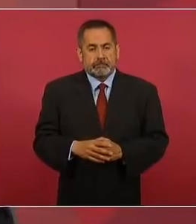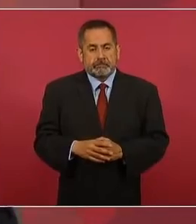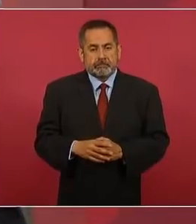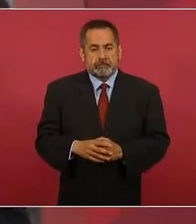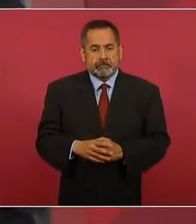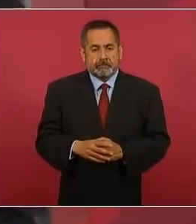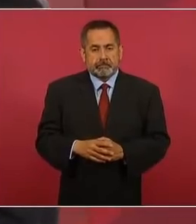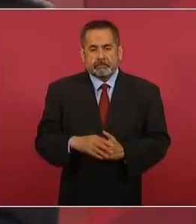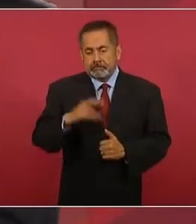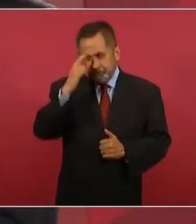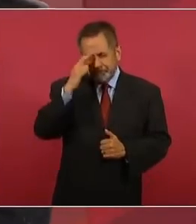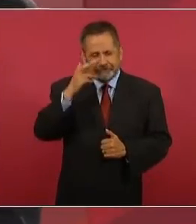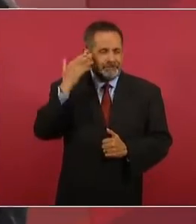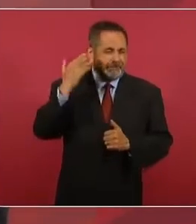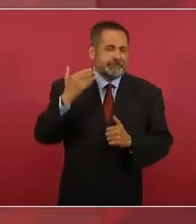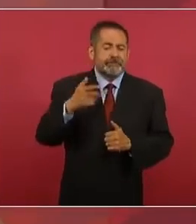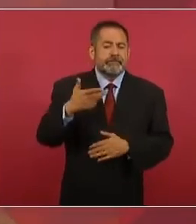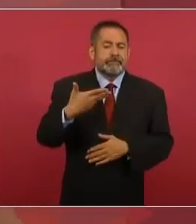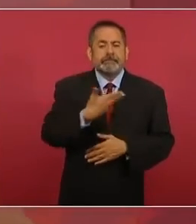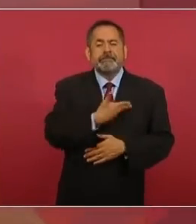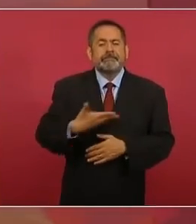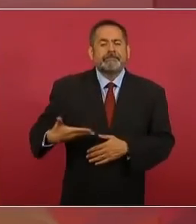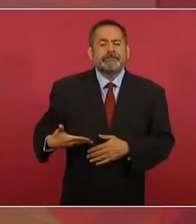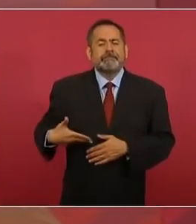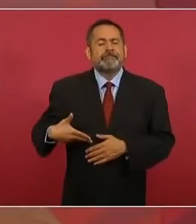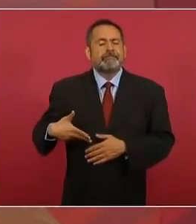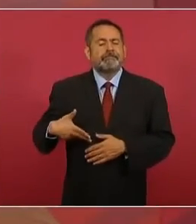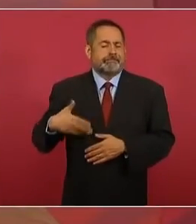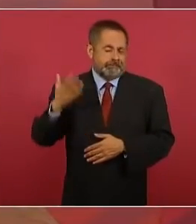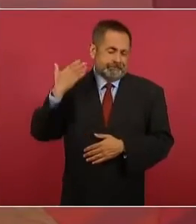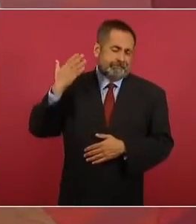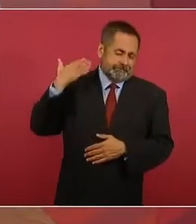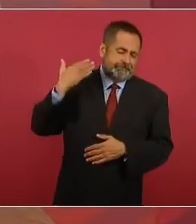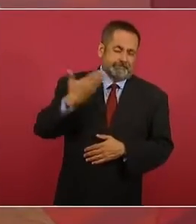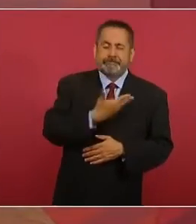fue de que el presidente